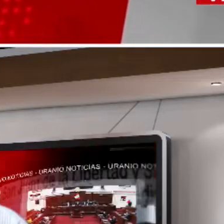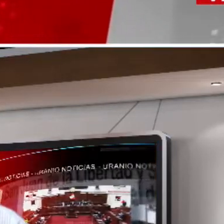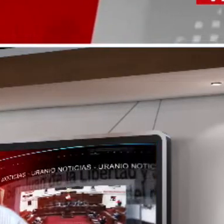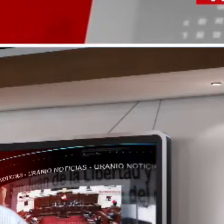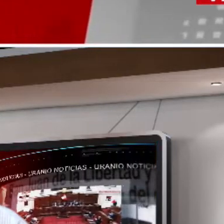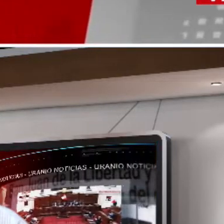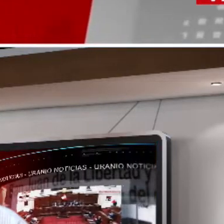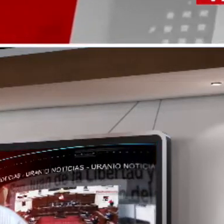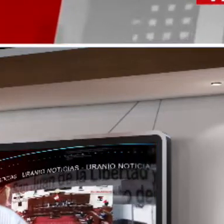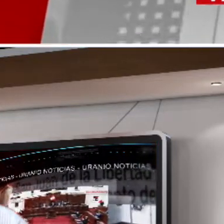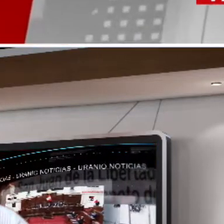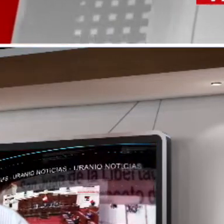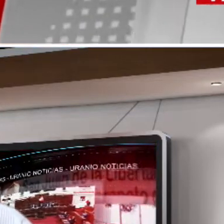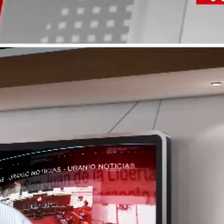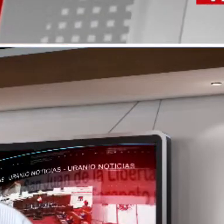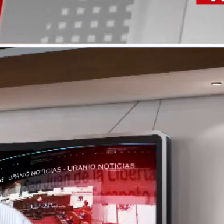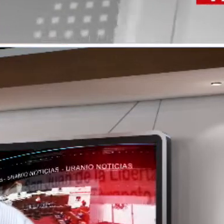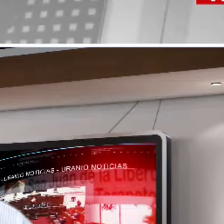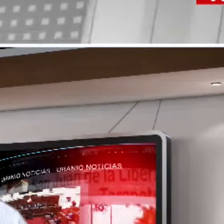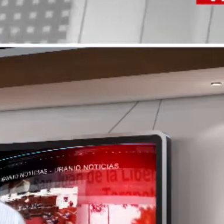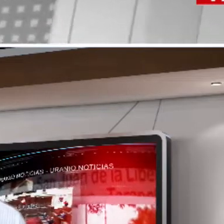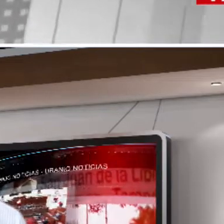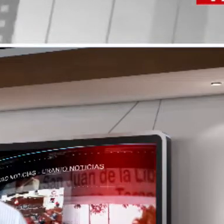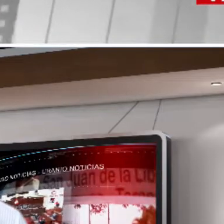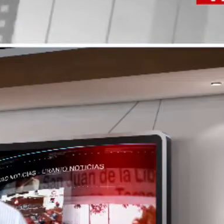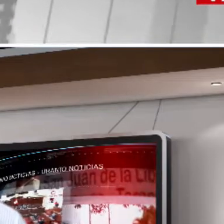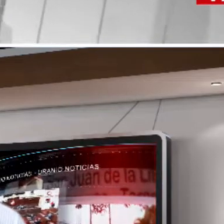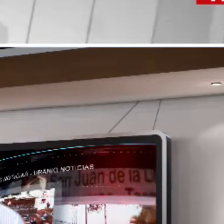va a incidir ahí justamente, Hugo,